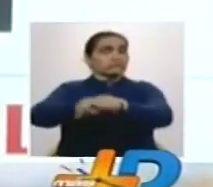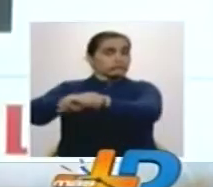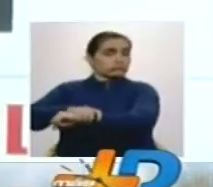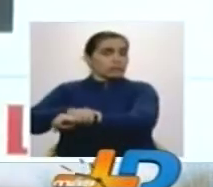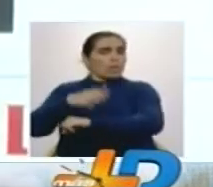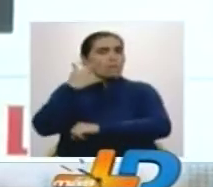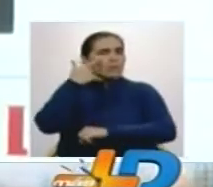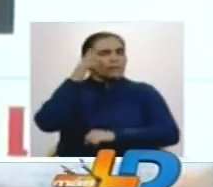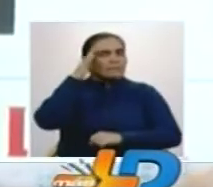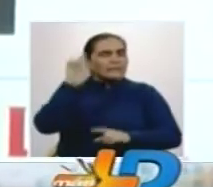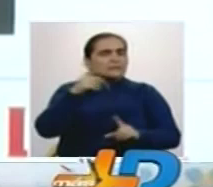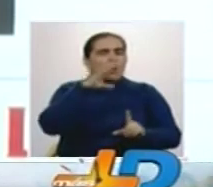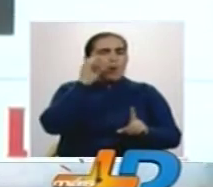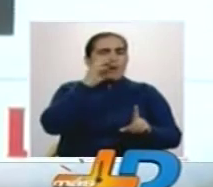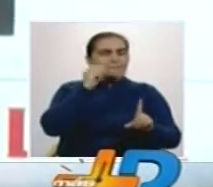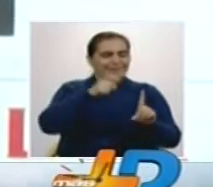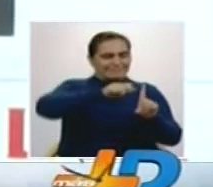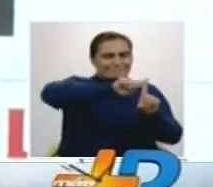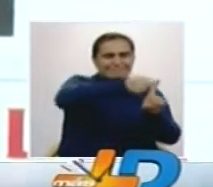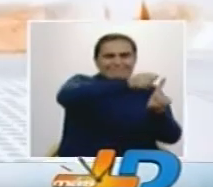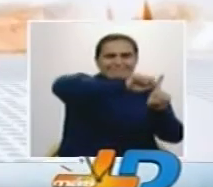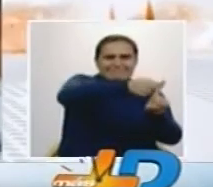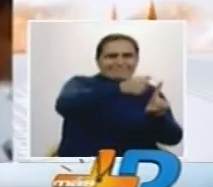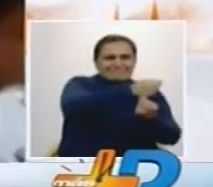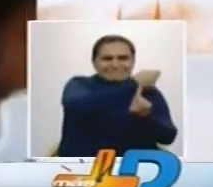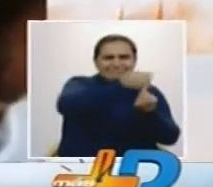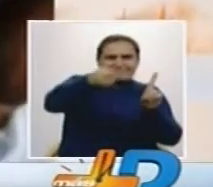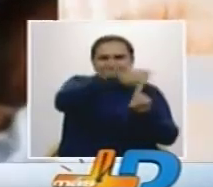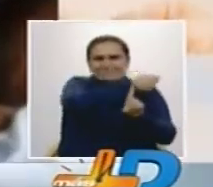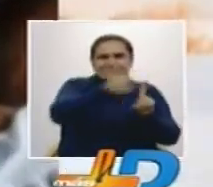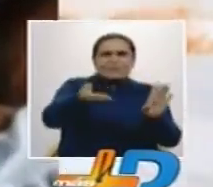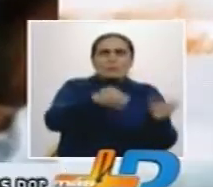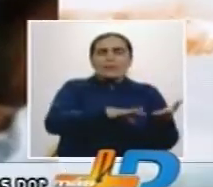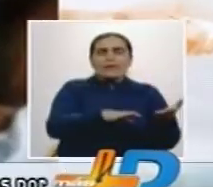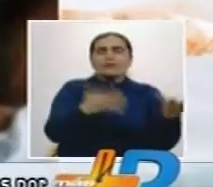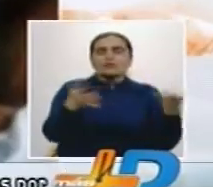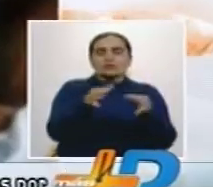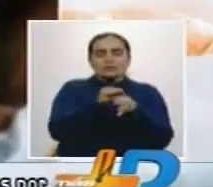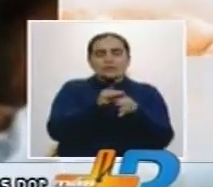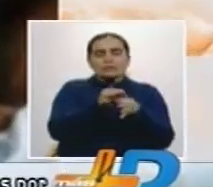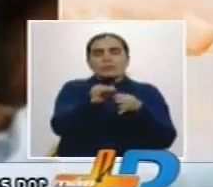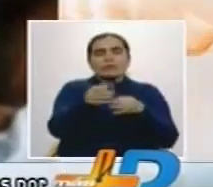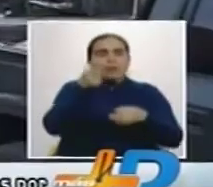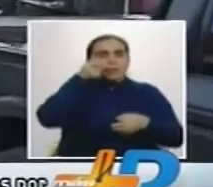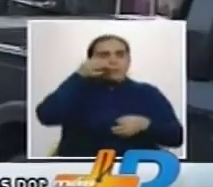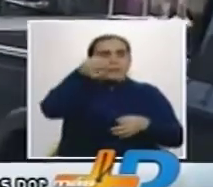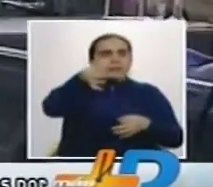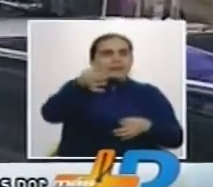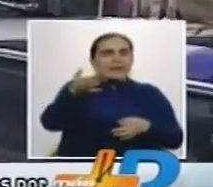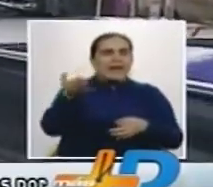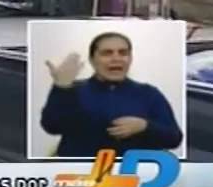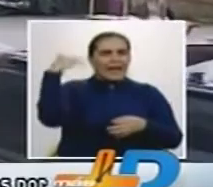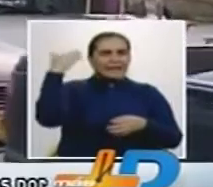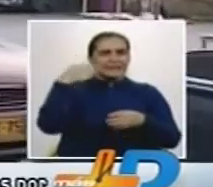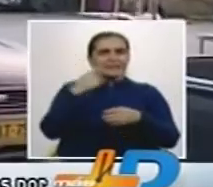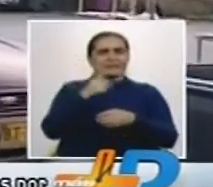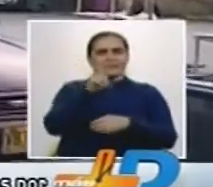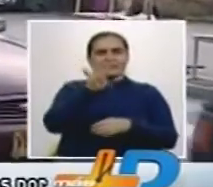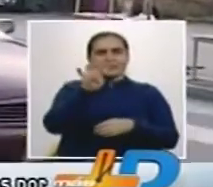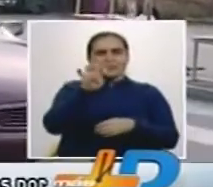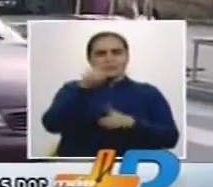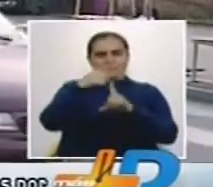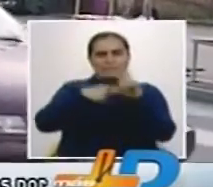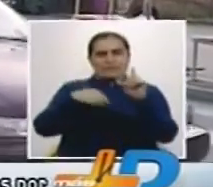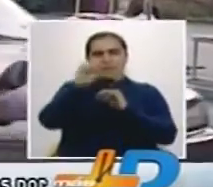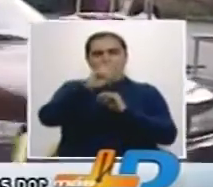en el supuesto maltrato físico y asesinato de un hombre en Puerto Tejada, Cauca. Los hechos ocurrieron el 19 de octubre de 2014,